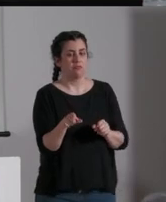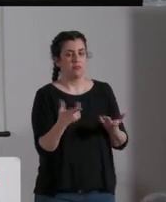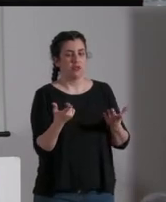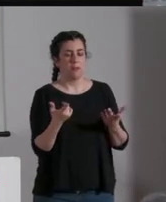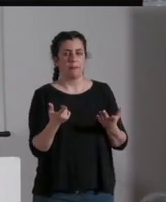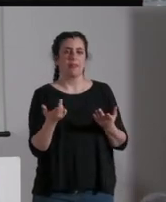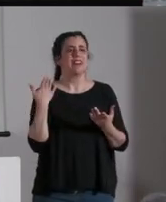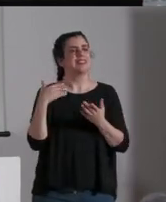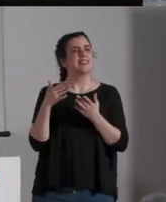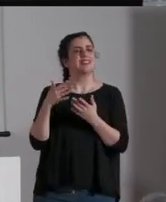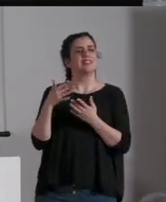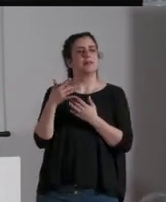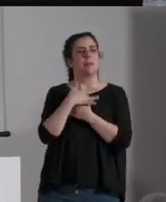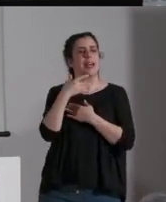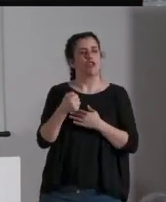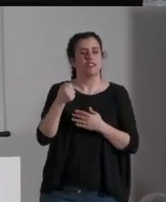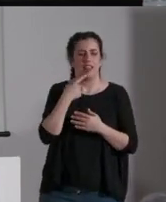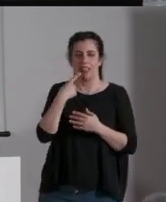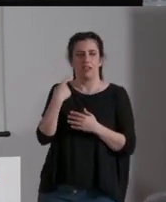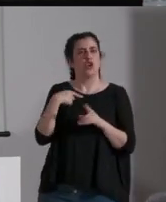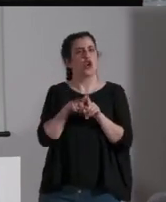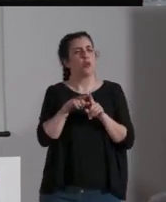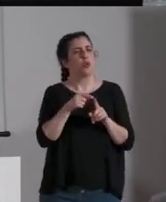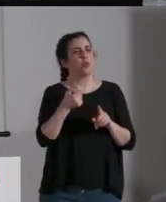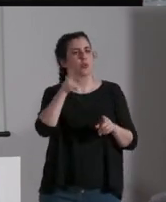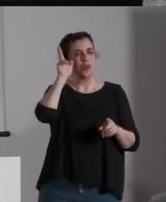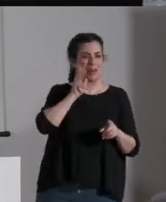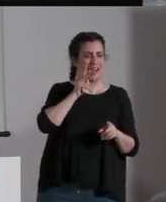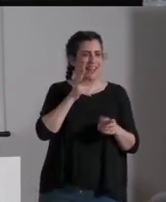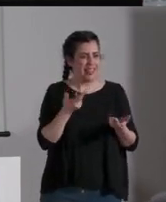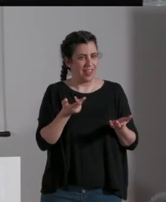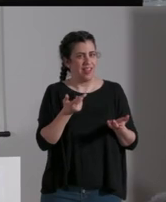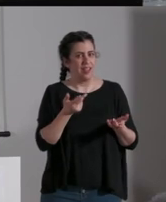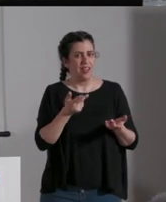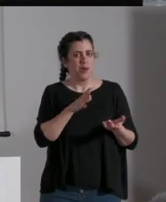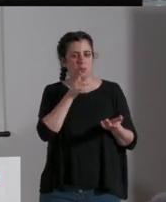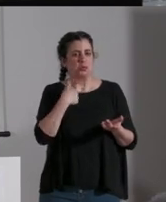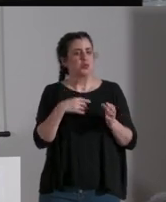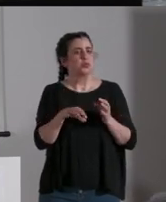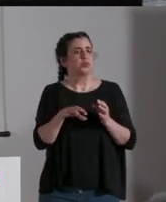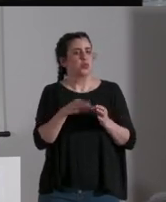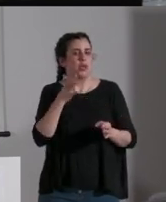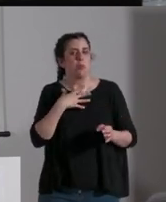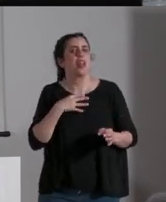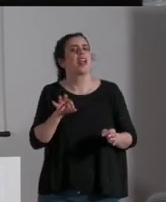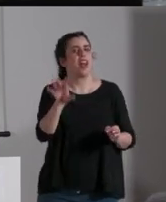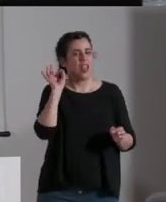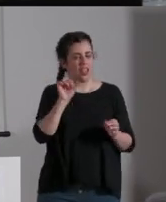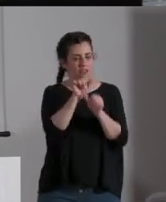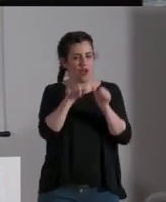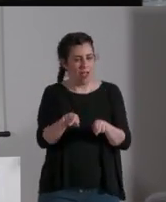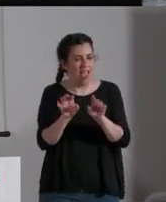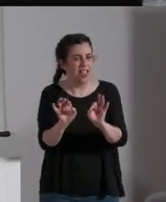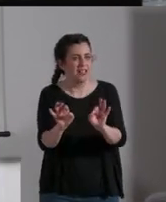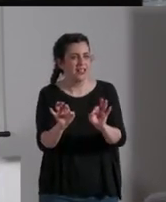que desde una posición privilegiada, ¿no? De que yo pues soy una persona privilegiada que he podido elegir vivir así, pero